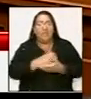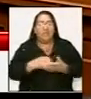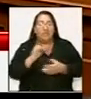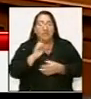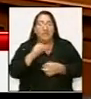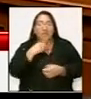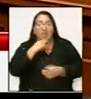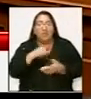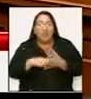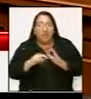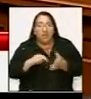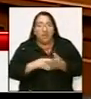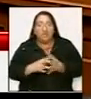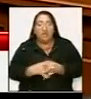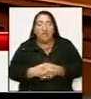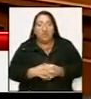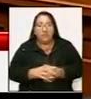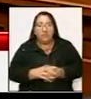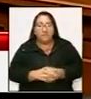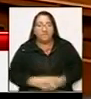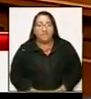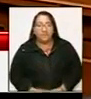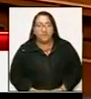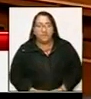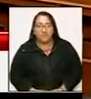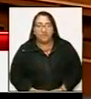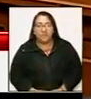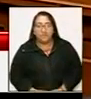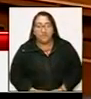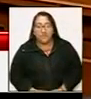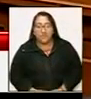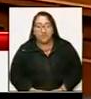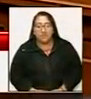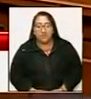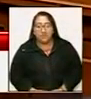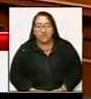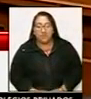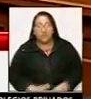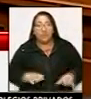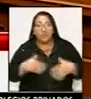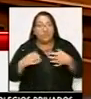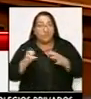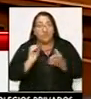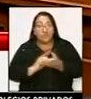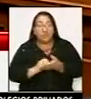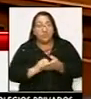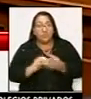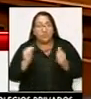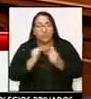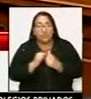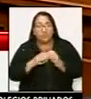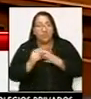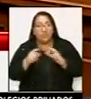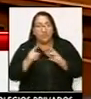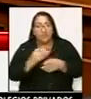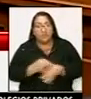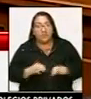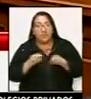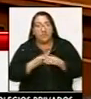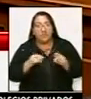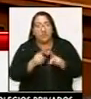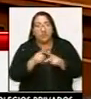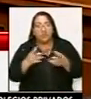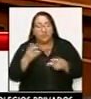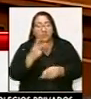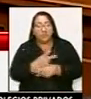de mujeres estamos siendo ambiciosos, y quizá podríamos serlo más, en el caso de esta herramienta también